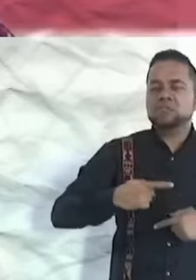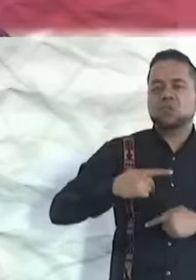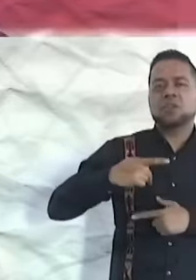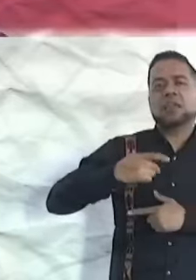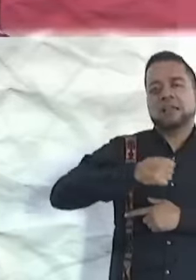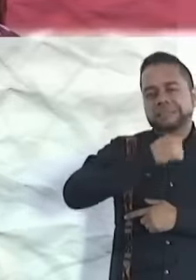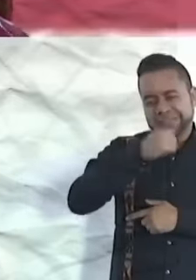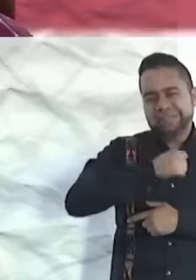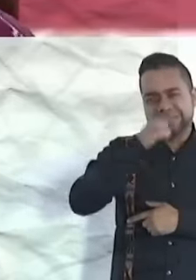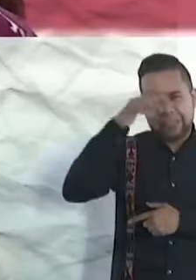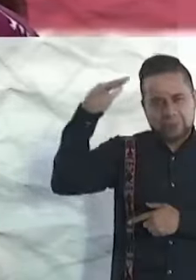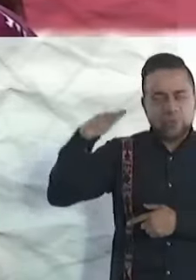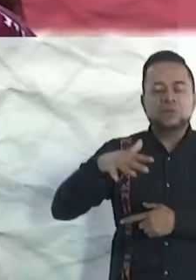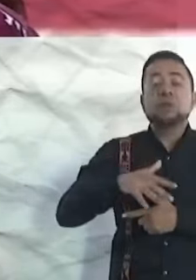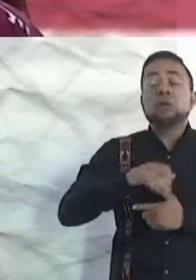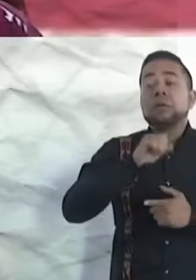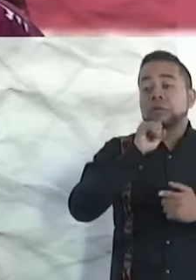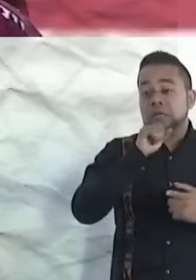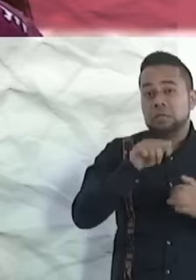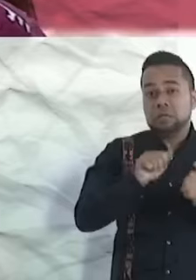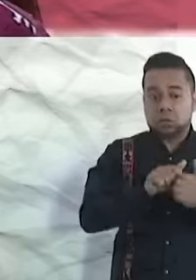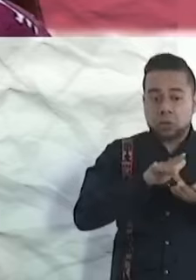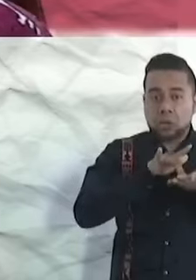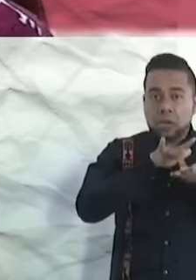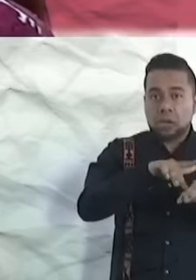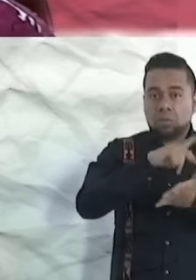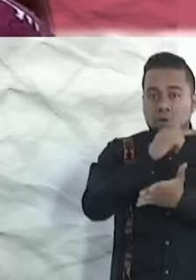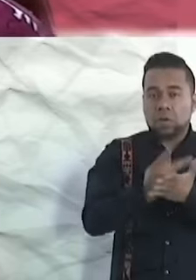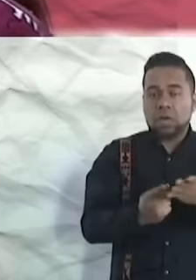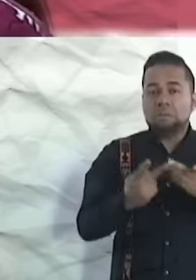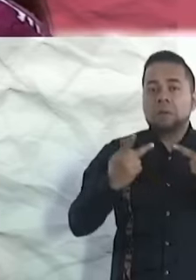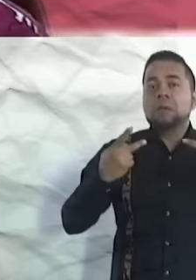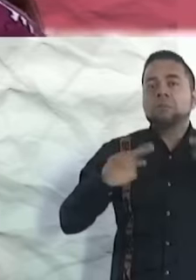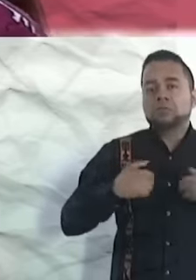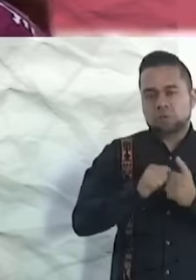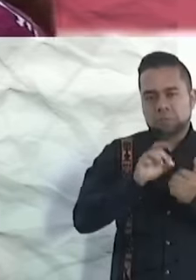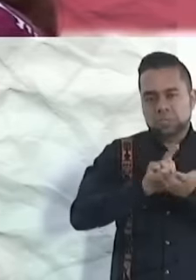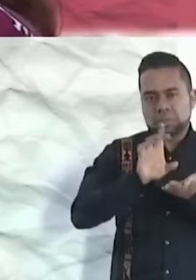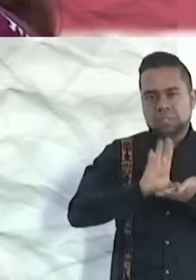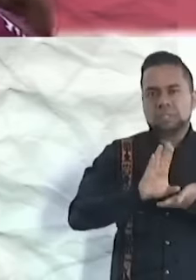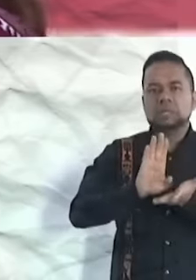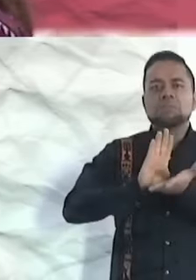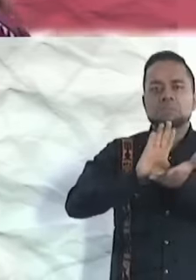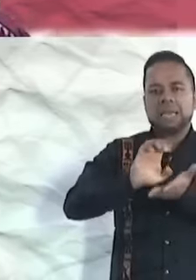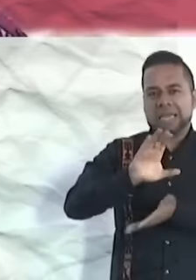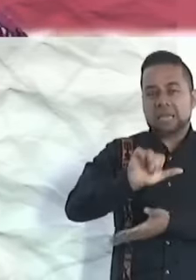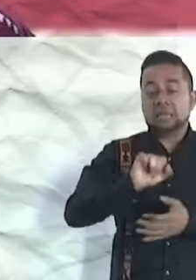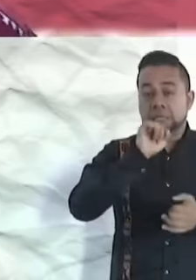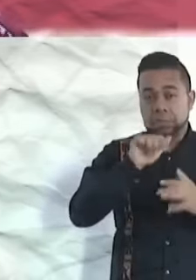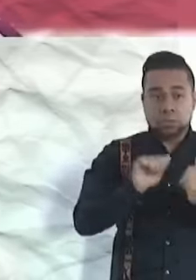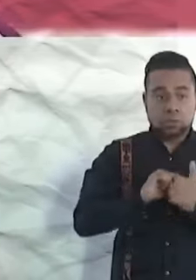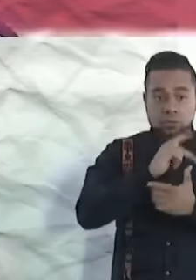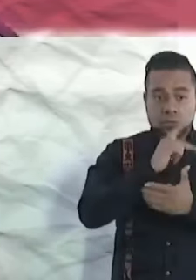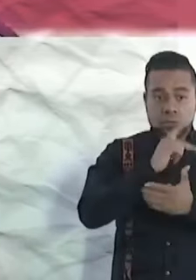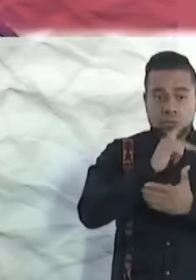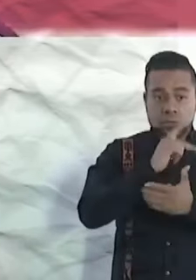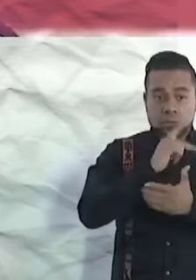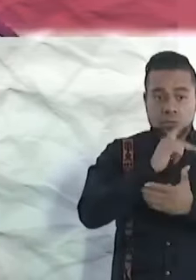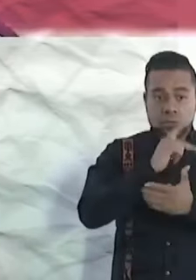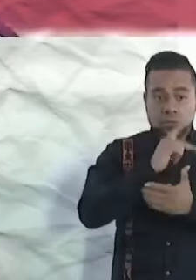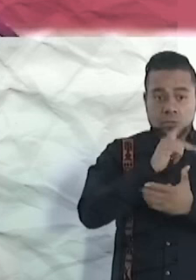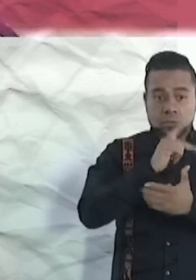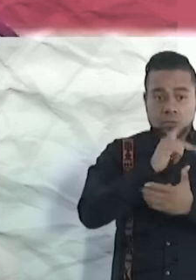a seguir con el programa de apoyo a las personas con discapacidad. Vamos a seguir con el programa Sembrando Vidas. Es que yo